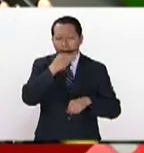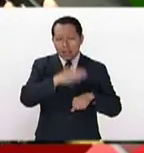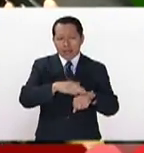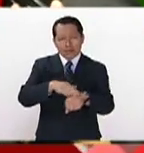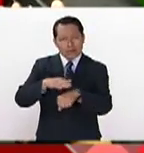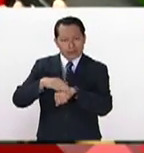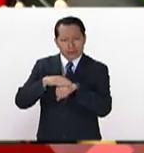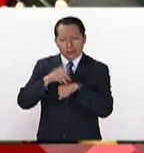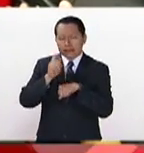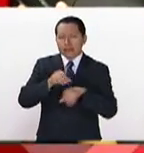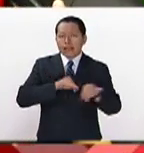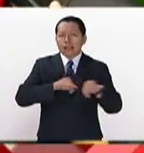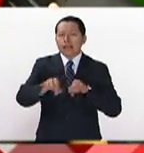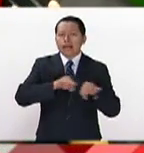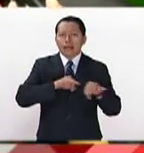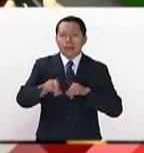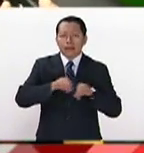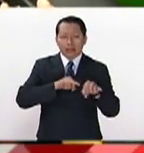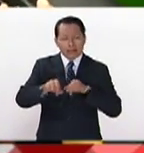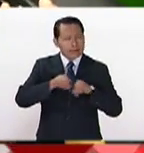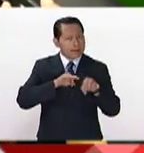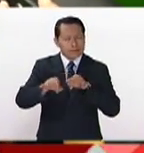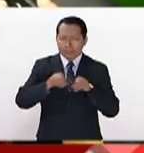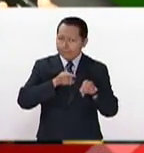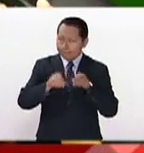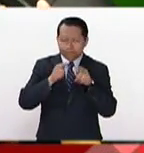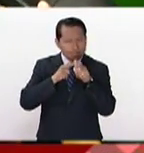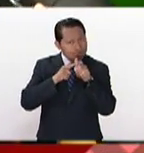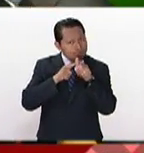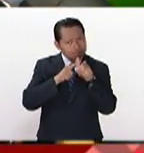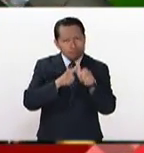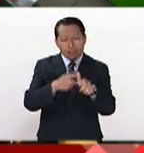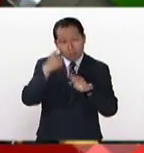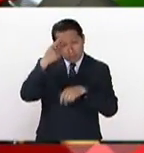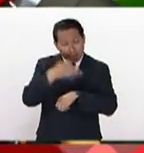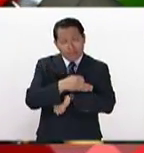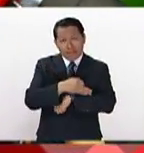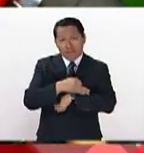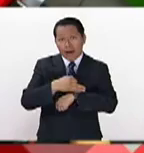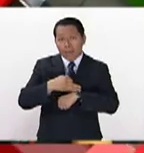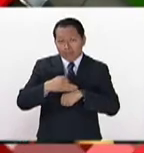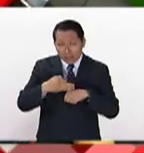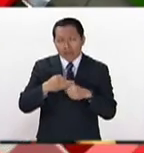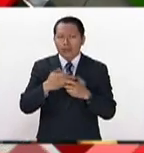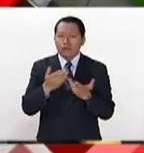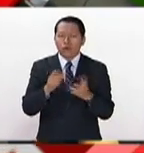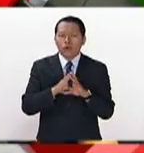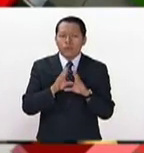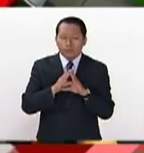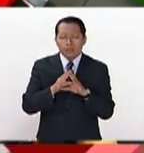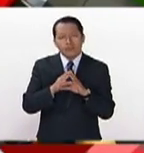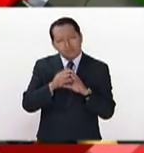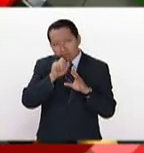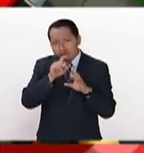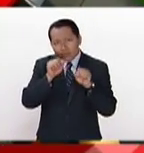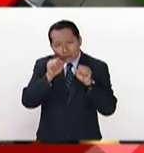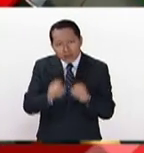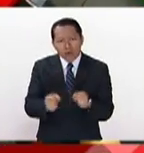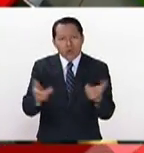que trabajen de manera incansable, pues para que los familiares puedan tener plena certidumbre, que se hagan todos